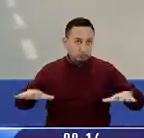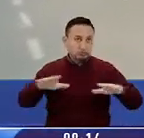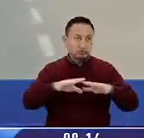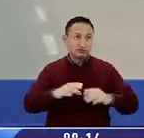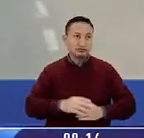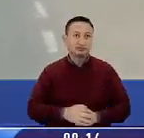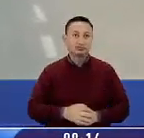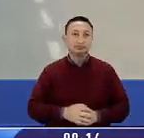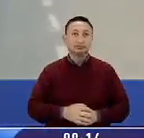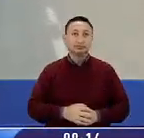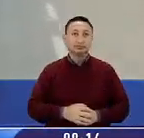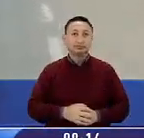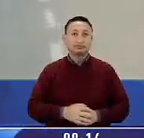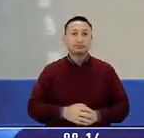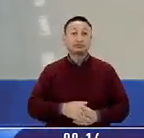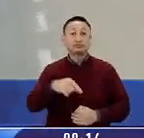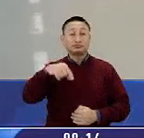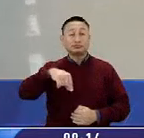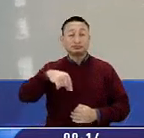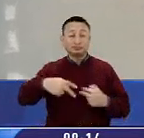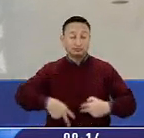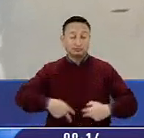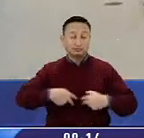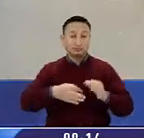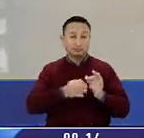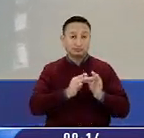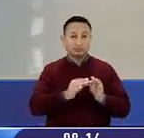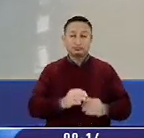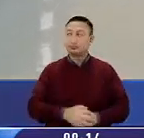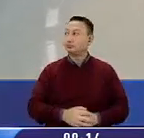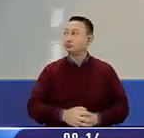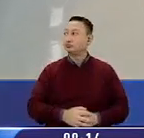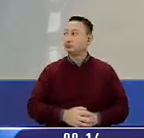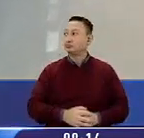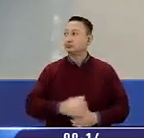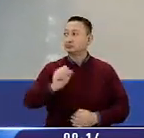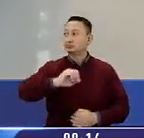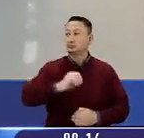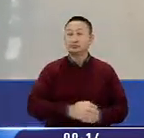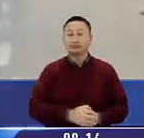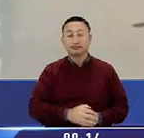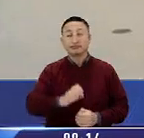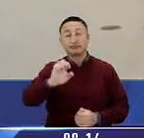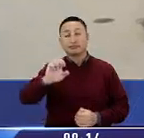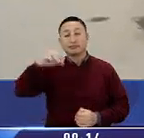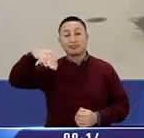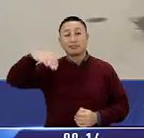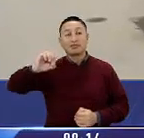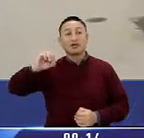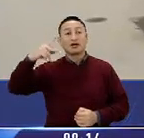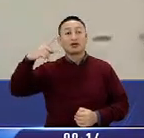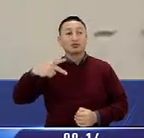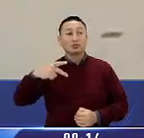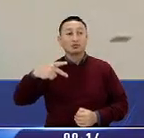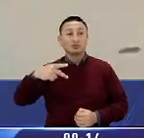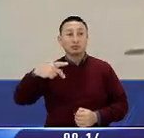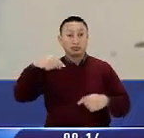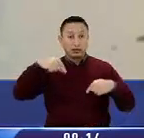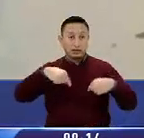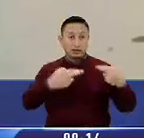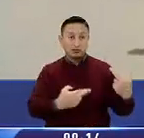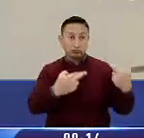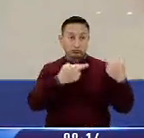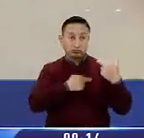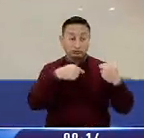para la comunidad y quienes habitan acá en la parroquia de Calderón. Sí, justamente la empresa metropolitana de movilidad y obras públicas es la encargada de realizar